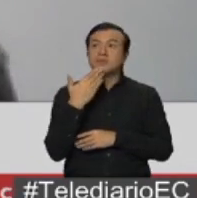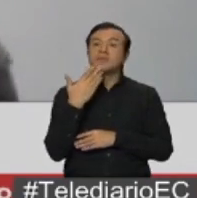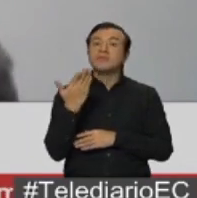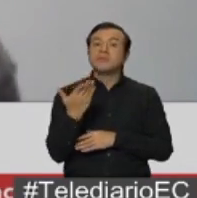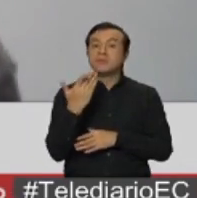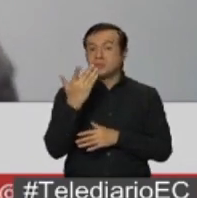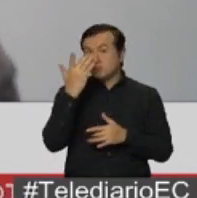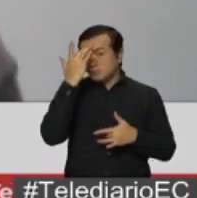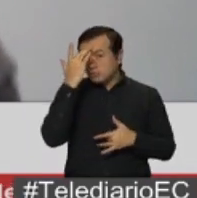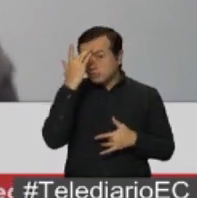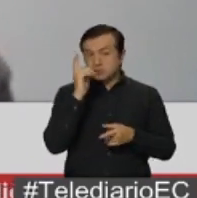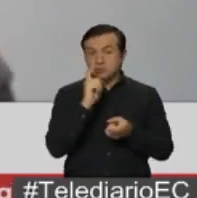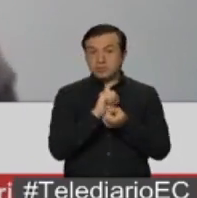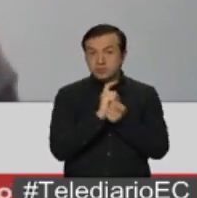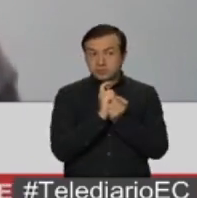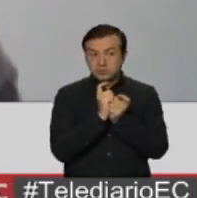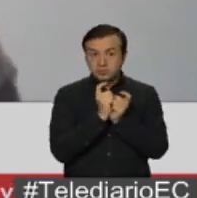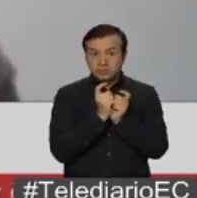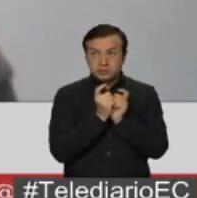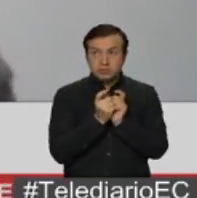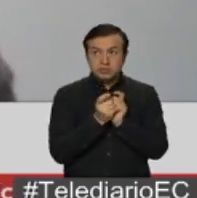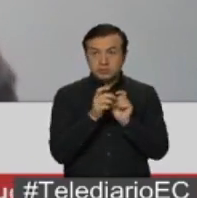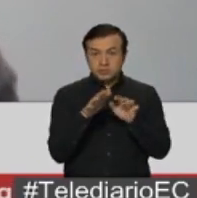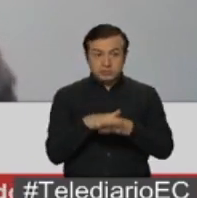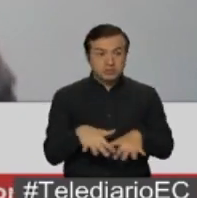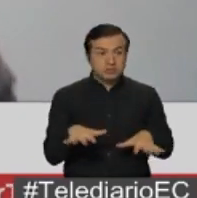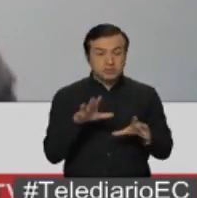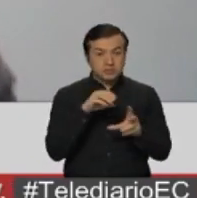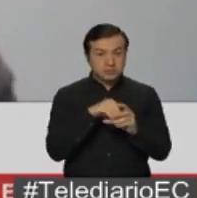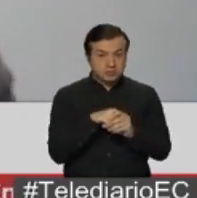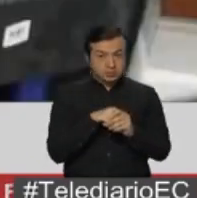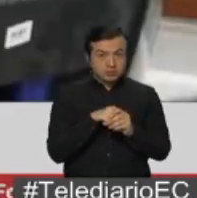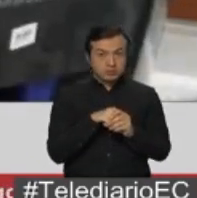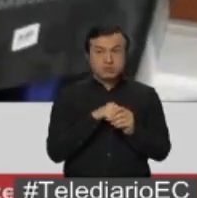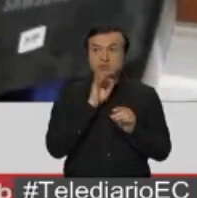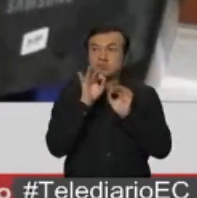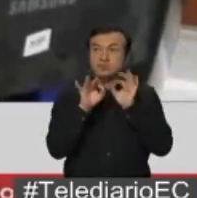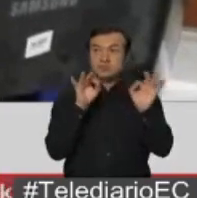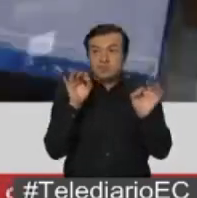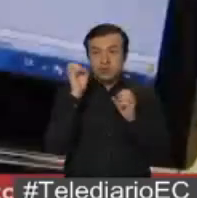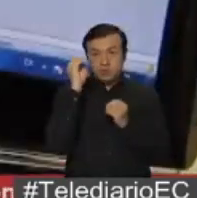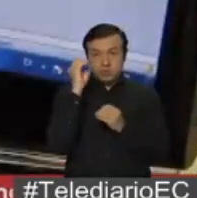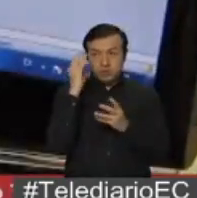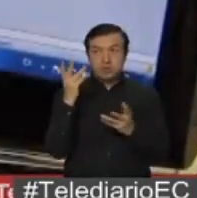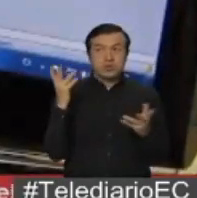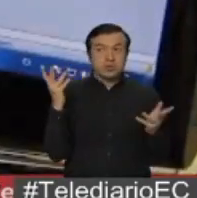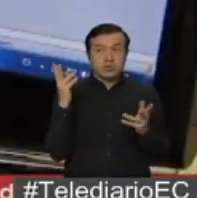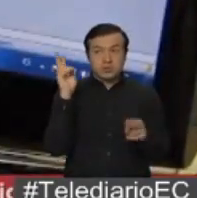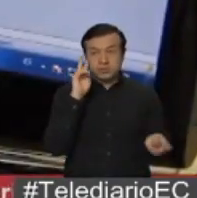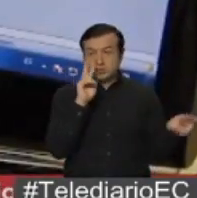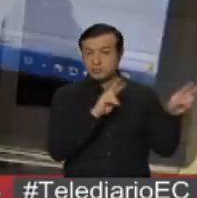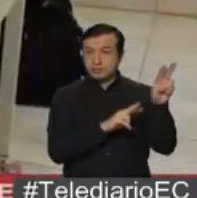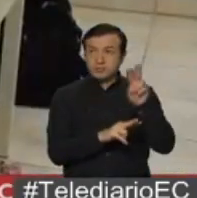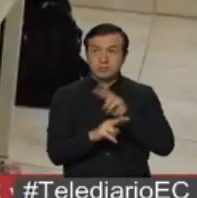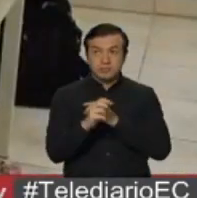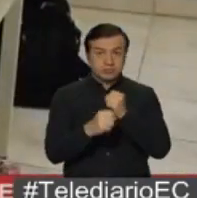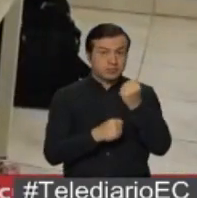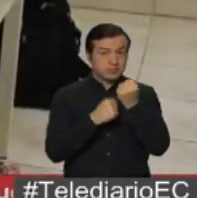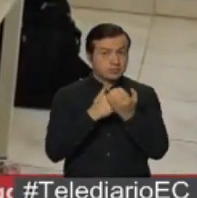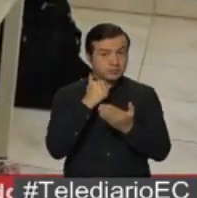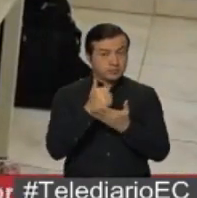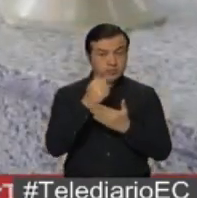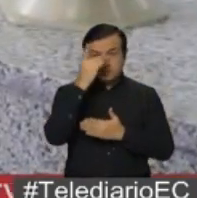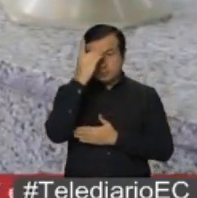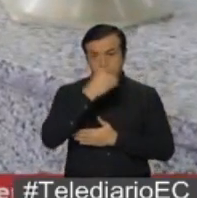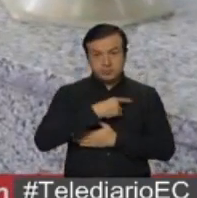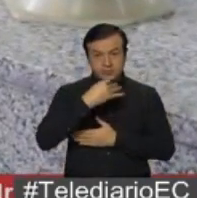la la la población a nivel del contrario la información que resulte del estudio podría aportar para la toma de